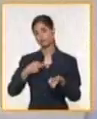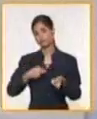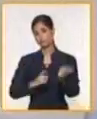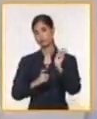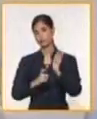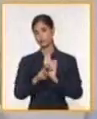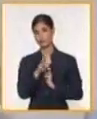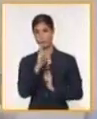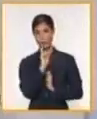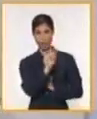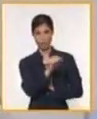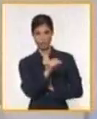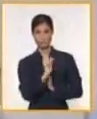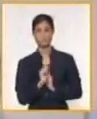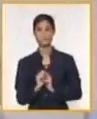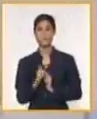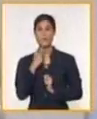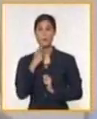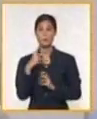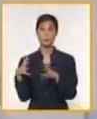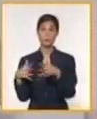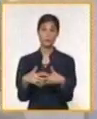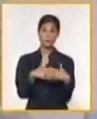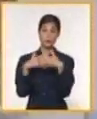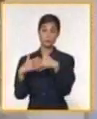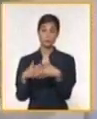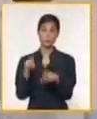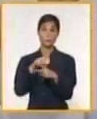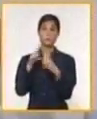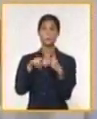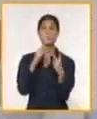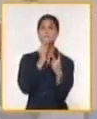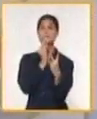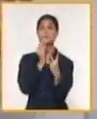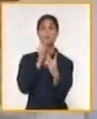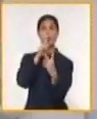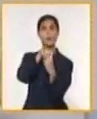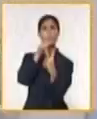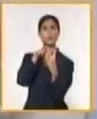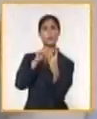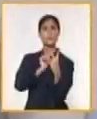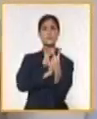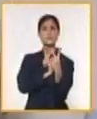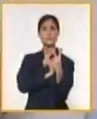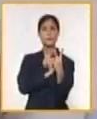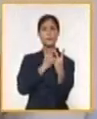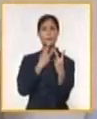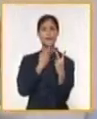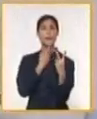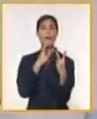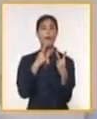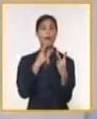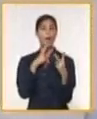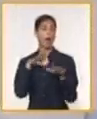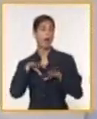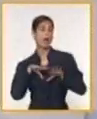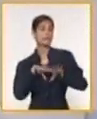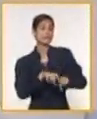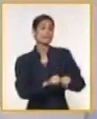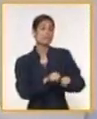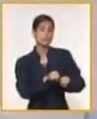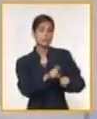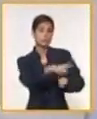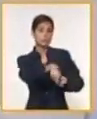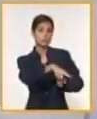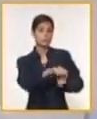Israel y Estados Unidos están intentando derrocar la revolución islámica en Irán, Pues por supuesto que